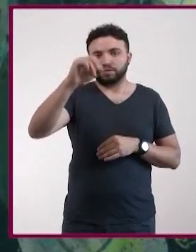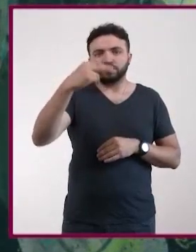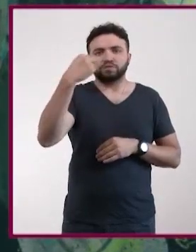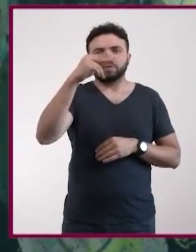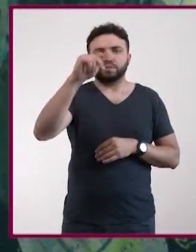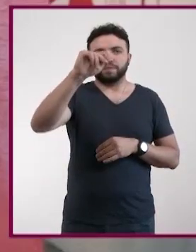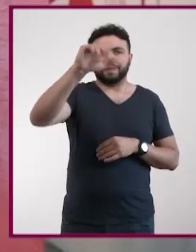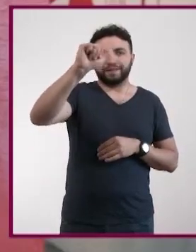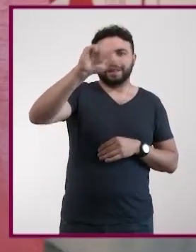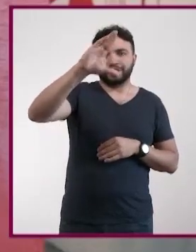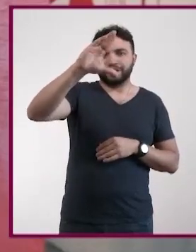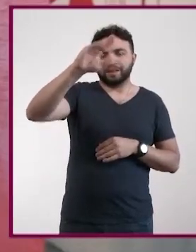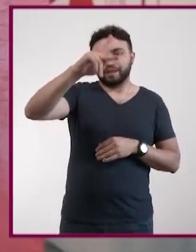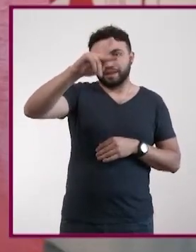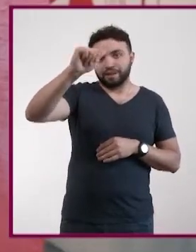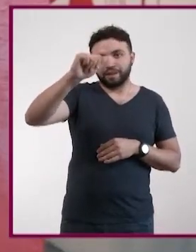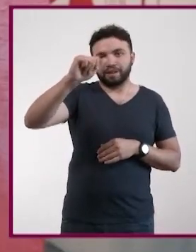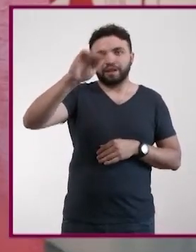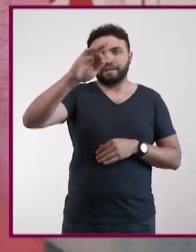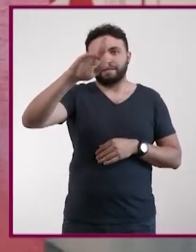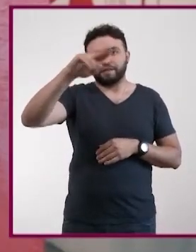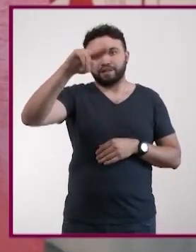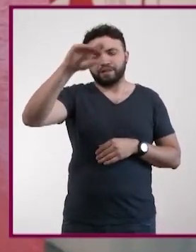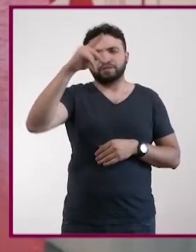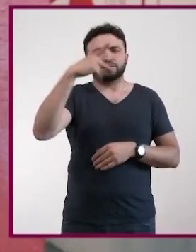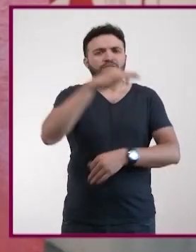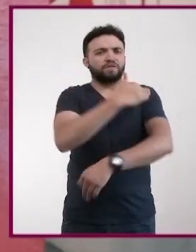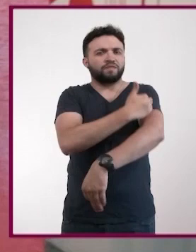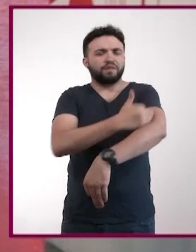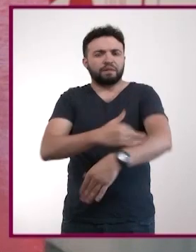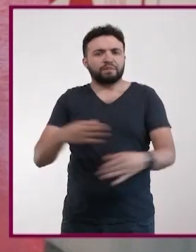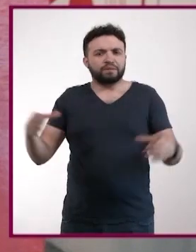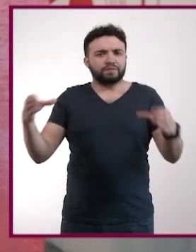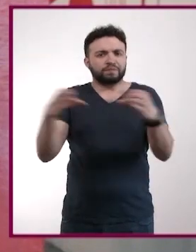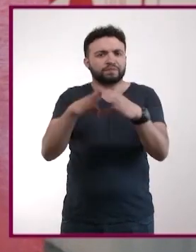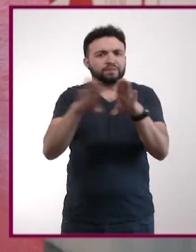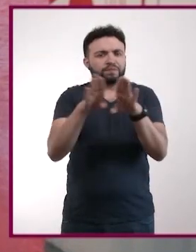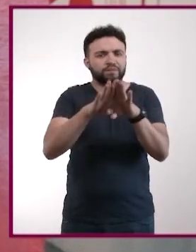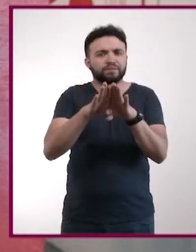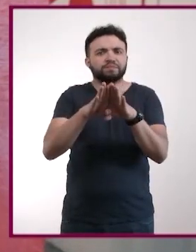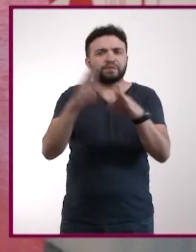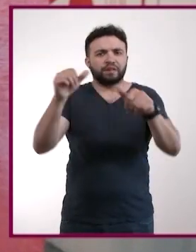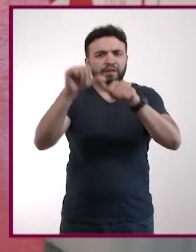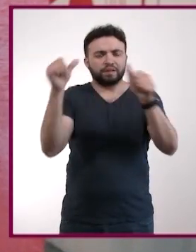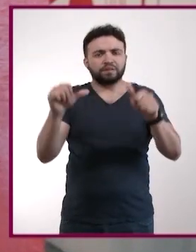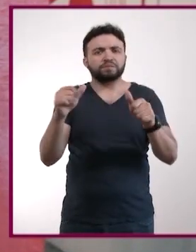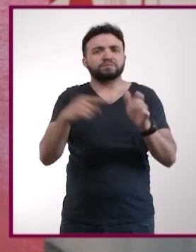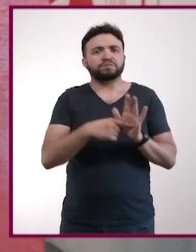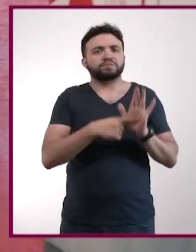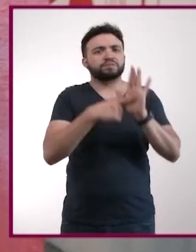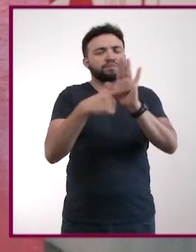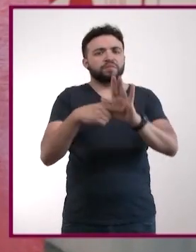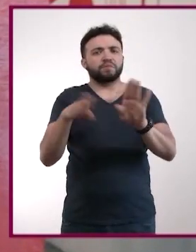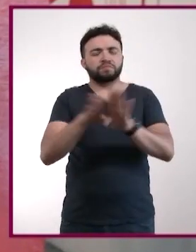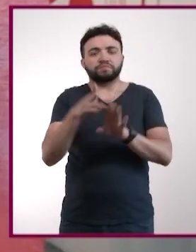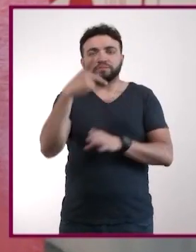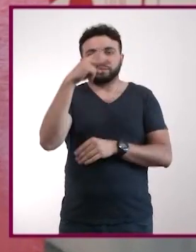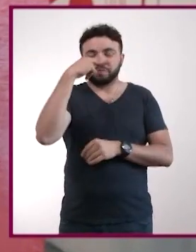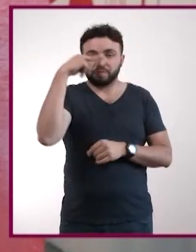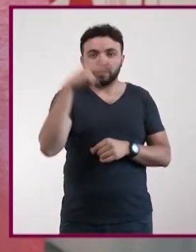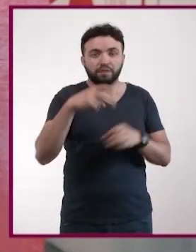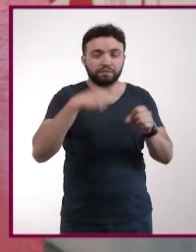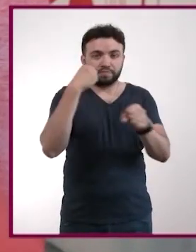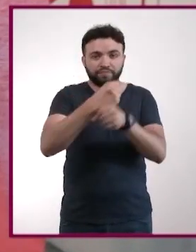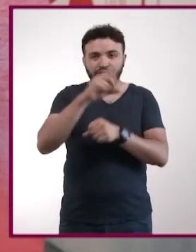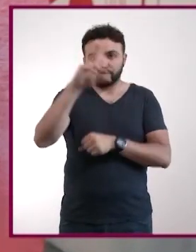Taca Fernández. Taca Fernández pertenece a una familia de artistas e intelectuales y es representante de la generación de los artistas mexicanos de los